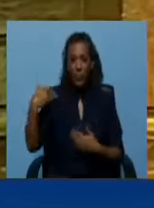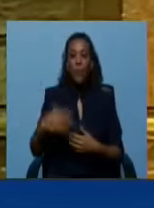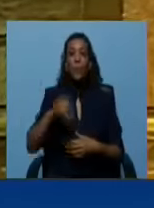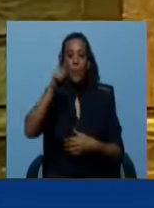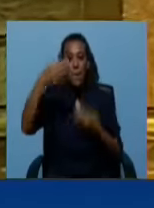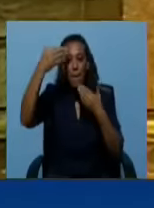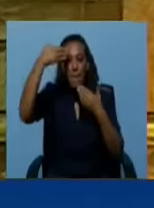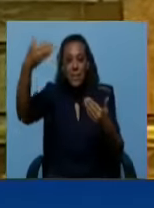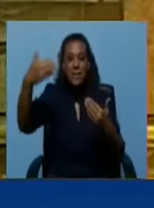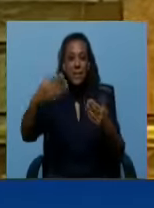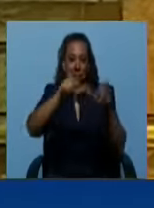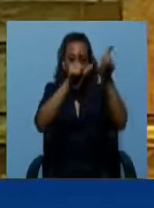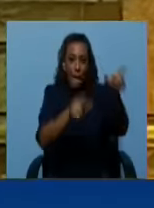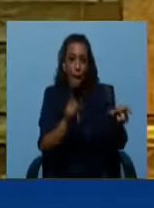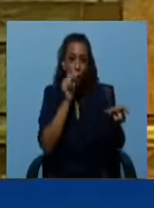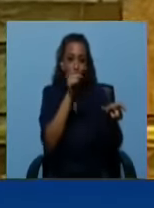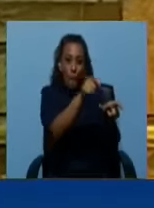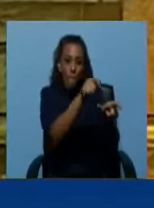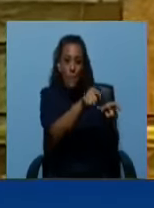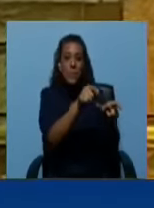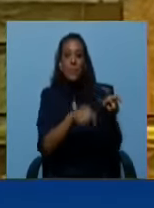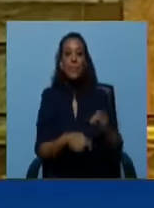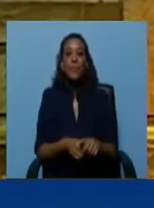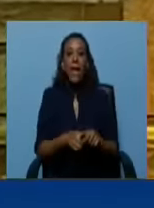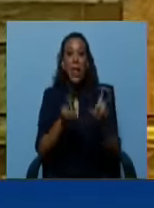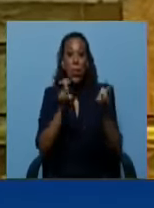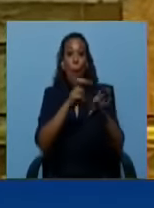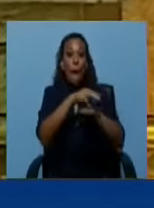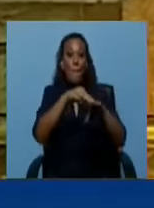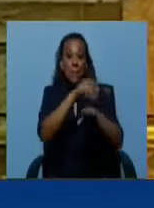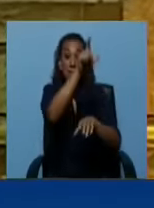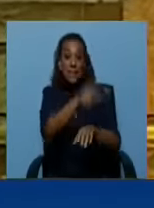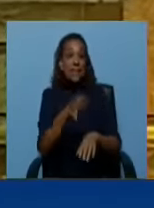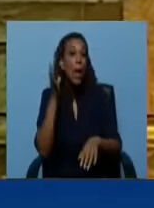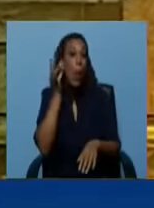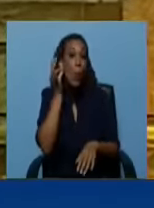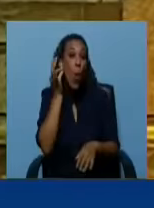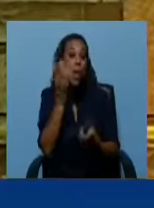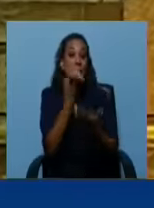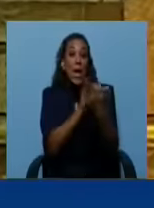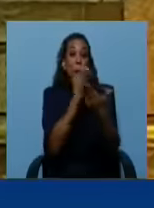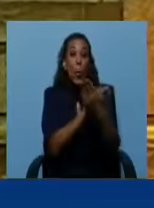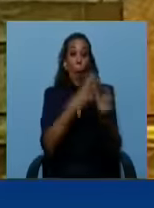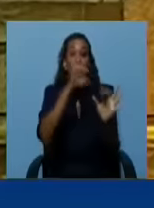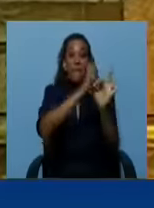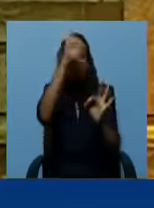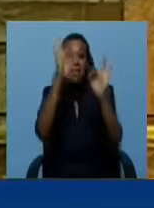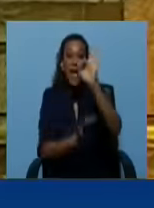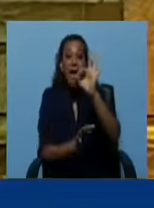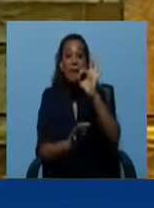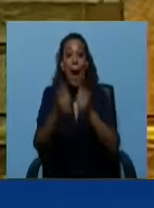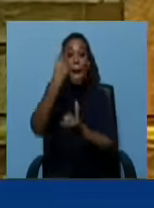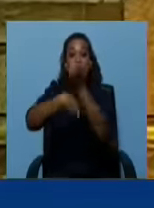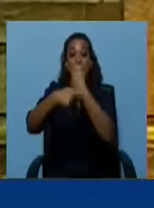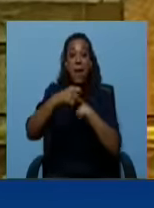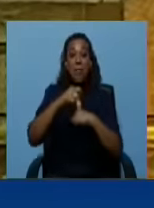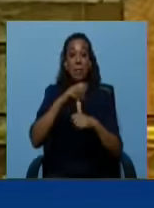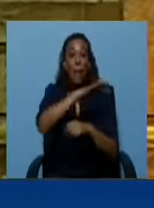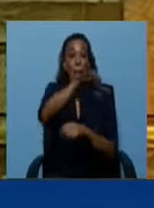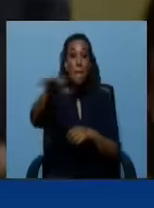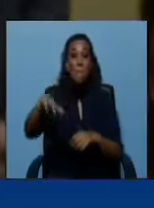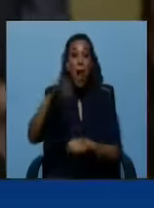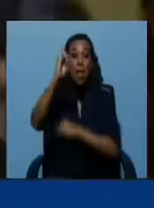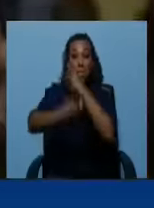la presencia de la nueva ministra de Economía, Finanzas y Comercio Exterior,